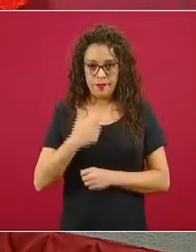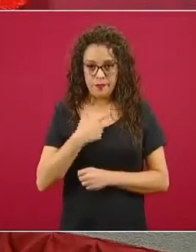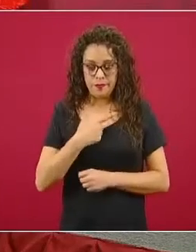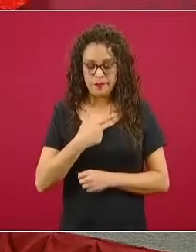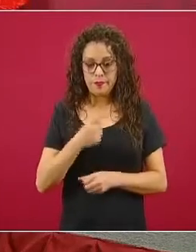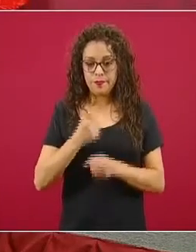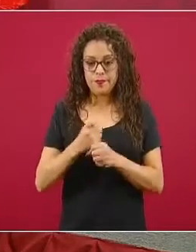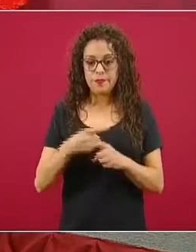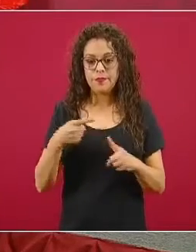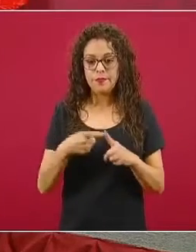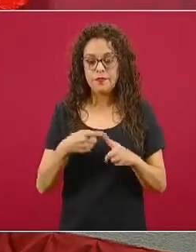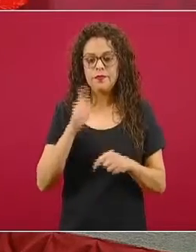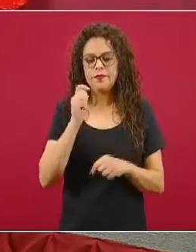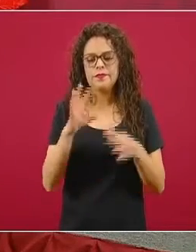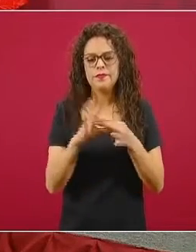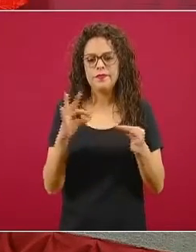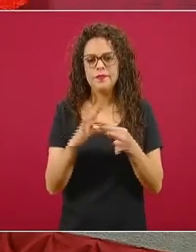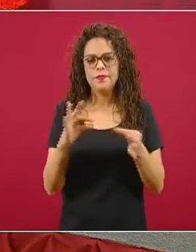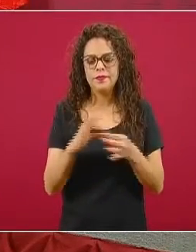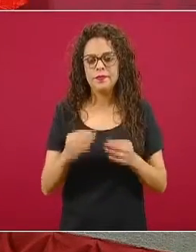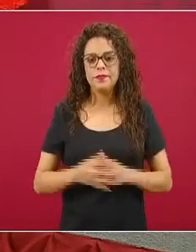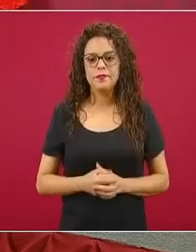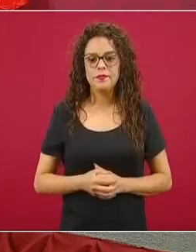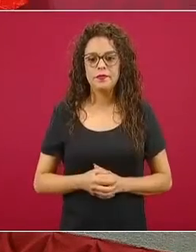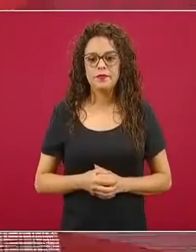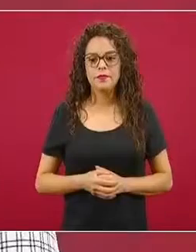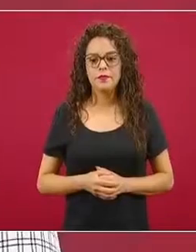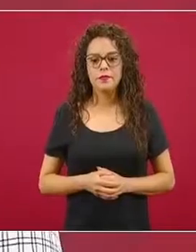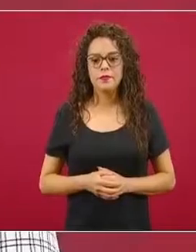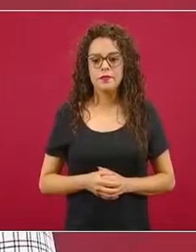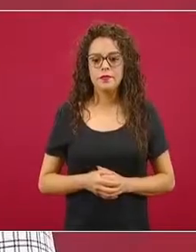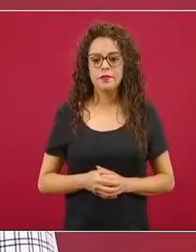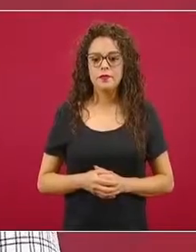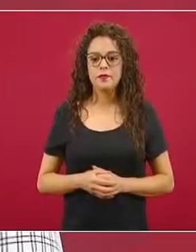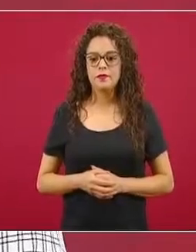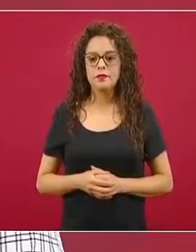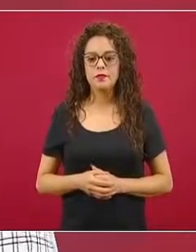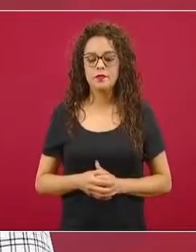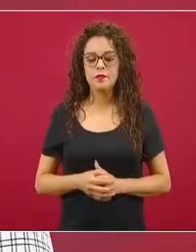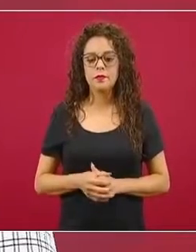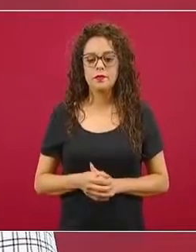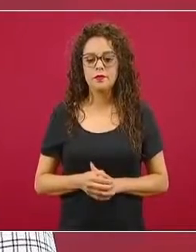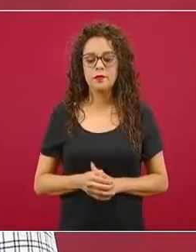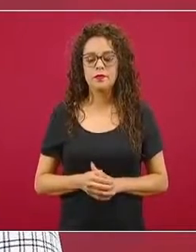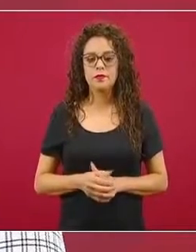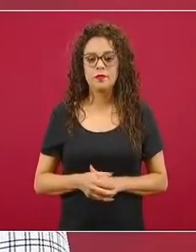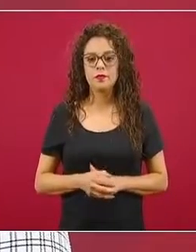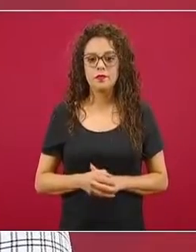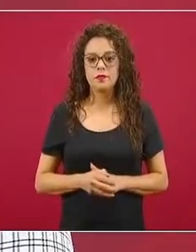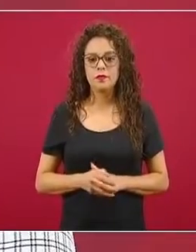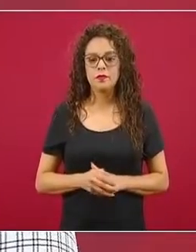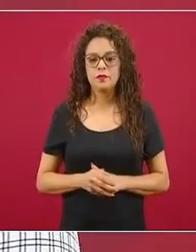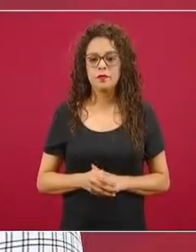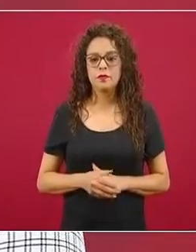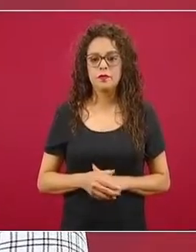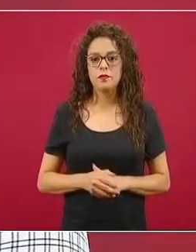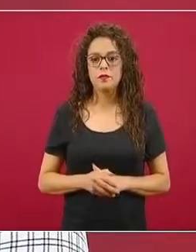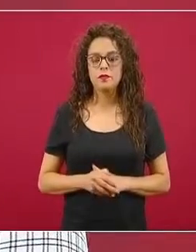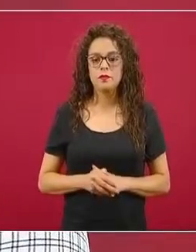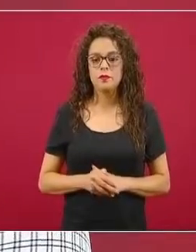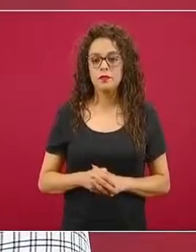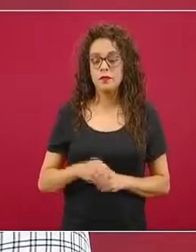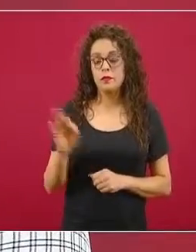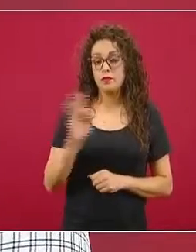empezaríamos a comentar que el grado de afectación y por lo tanto entonces en su momento